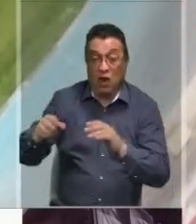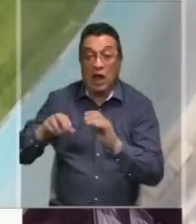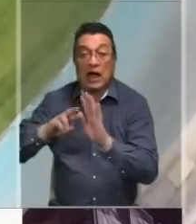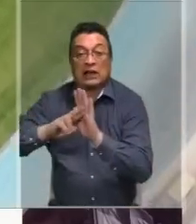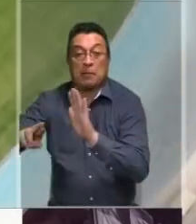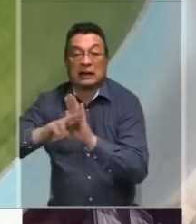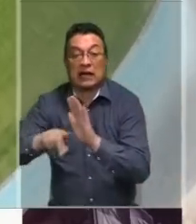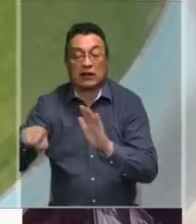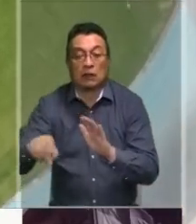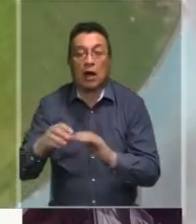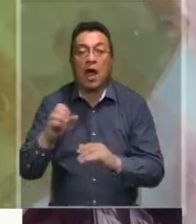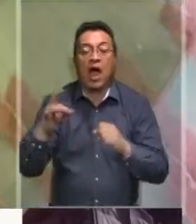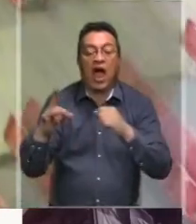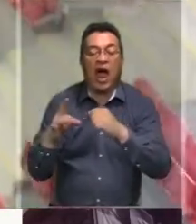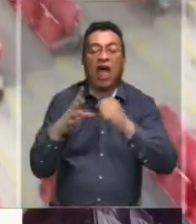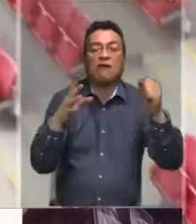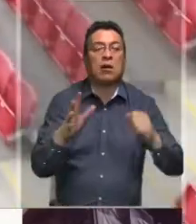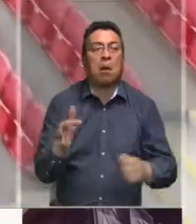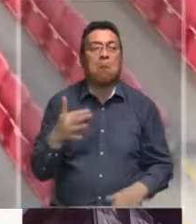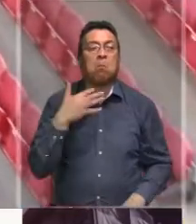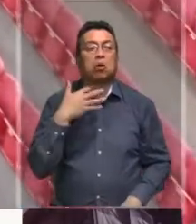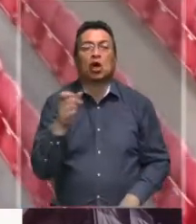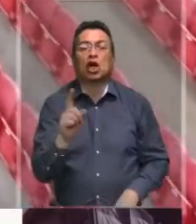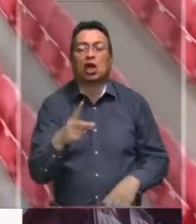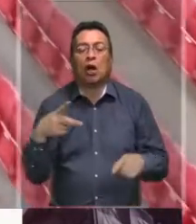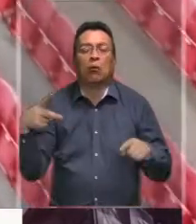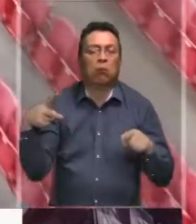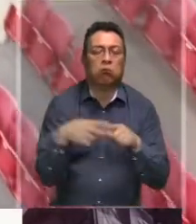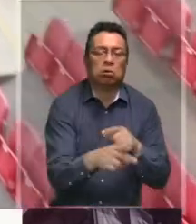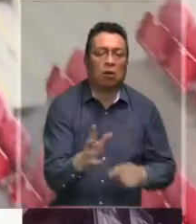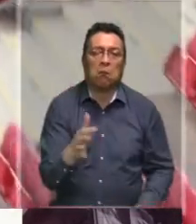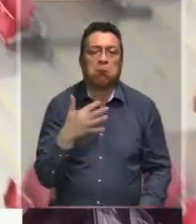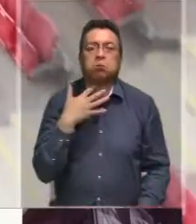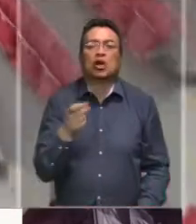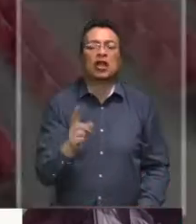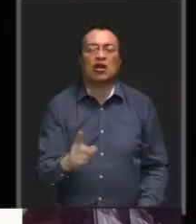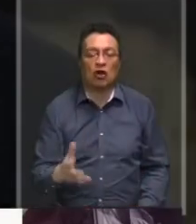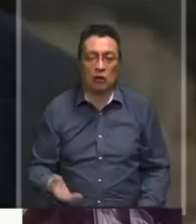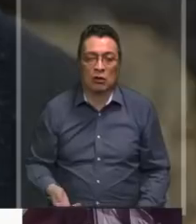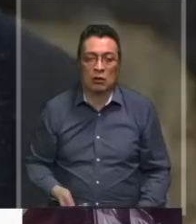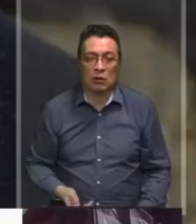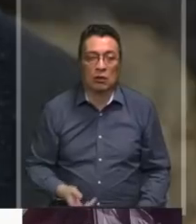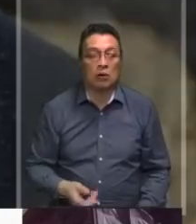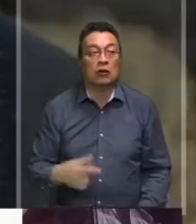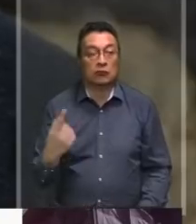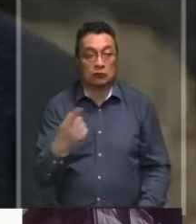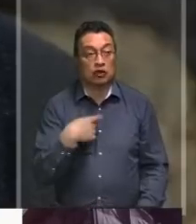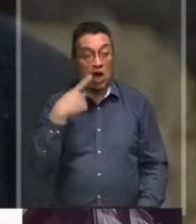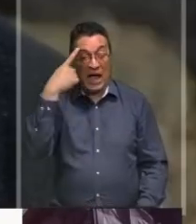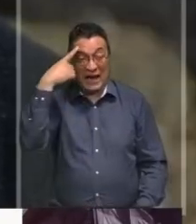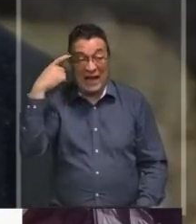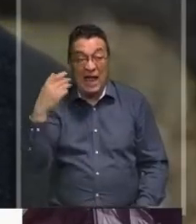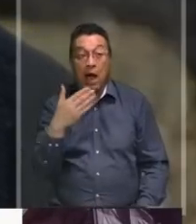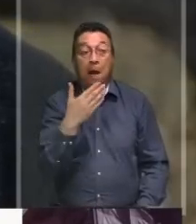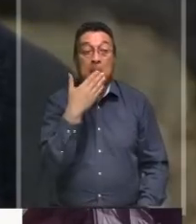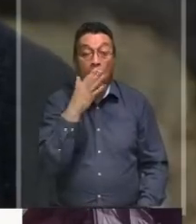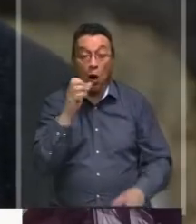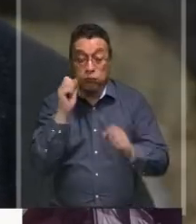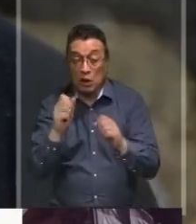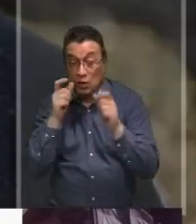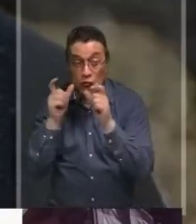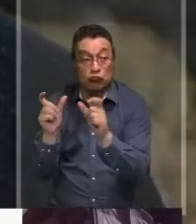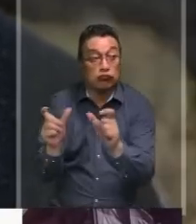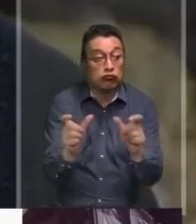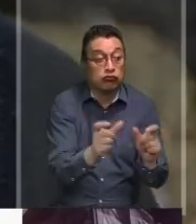la ANFP no ha puesto atajo a esta controvertida práctica? Creemos que la única manera de poder fiscalizar quiénes son los dueños de